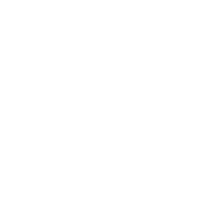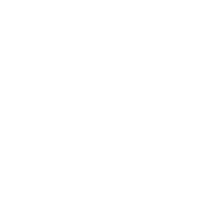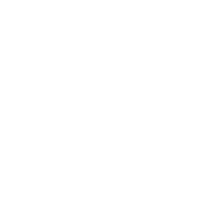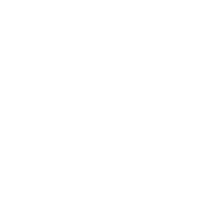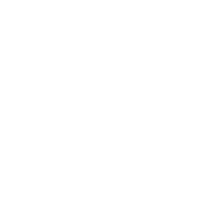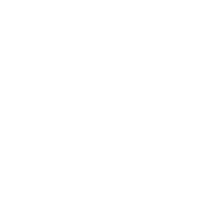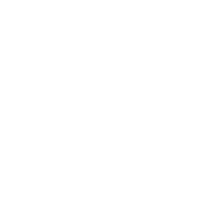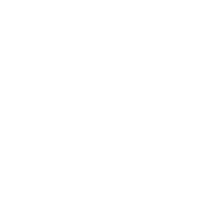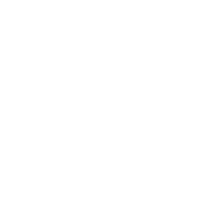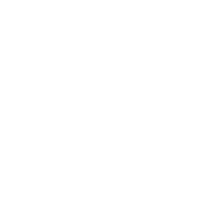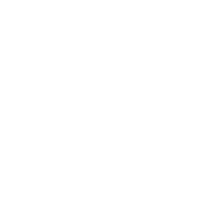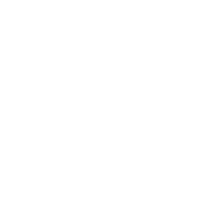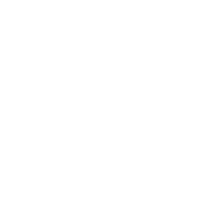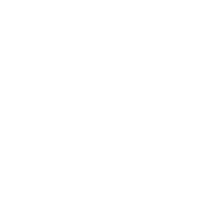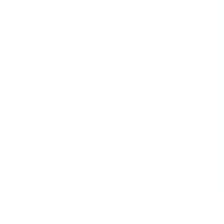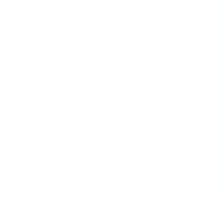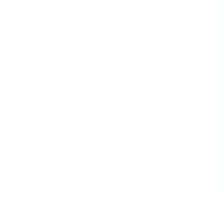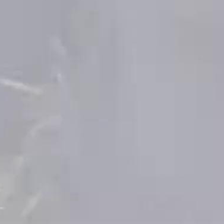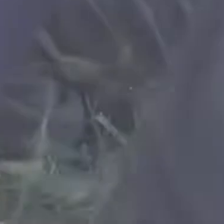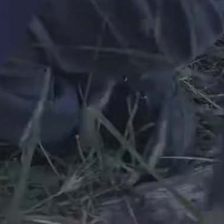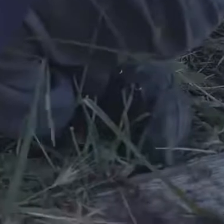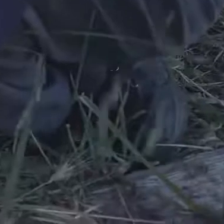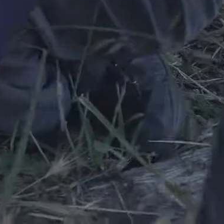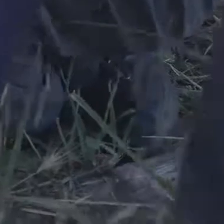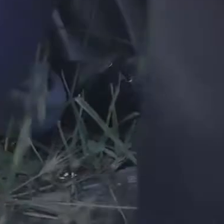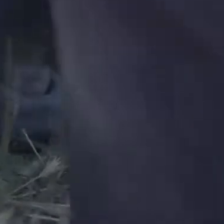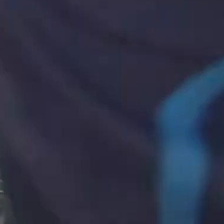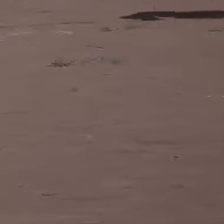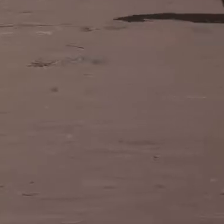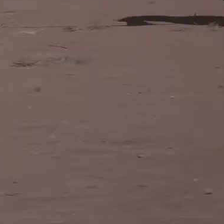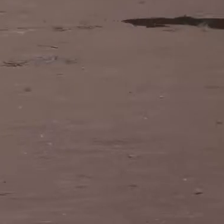Aparecen los logos CNTV, Nova Sur, Par, Explora, Bio Bio.